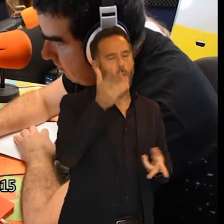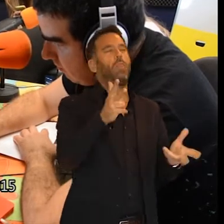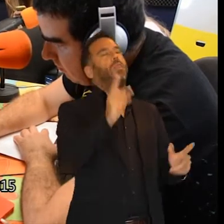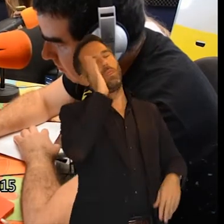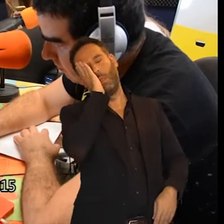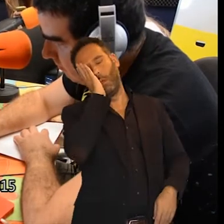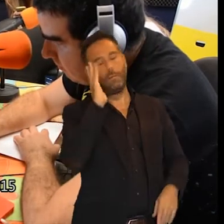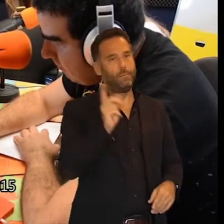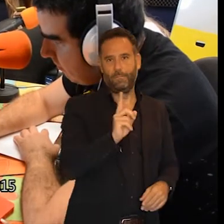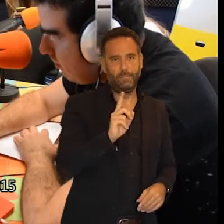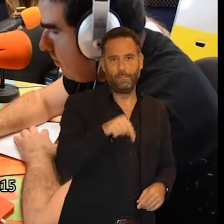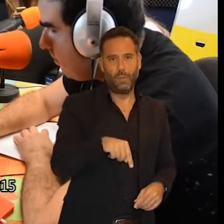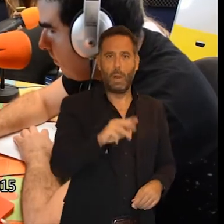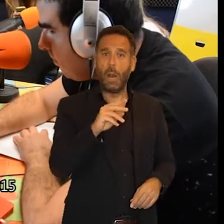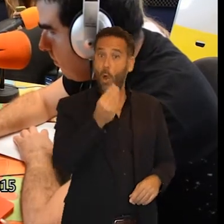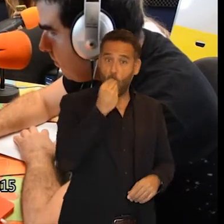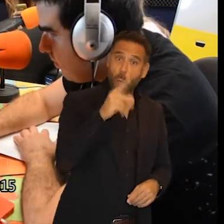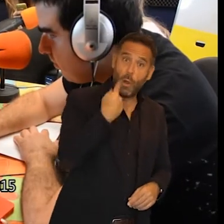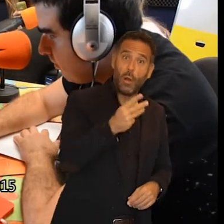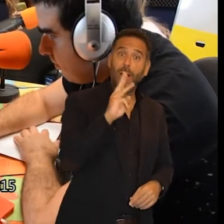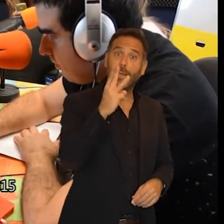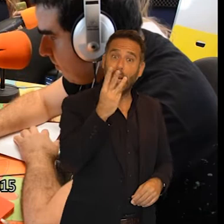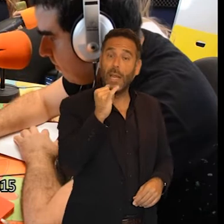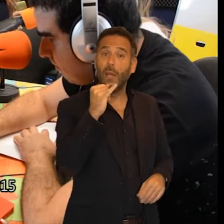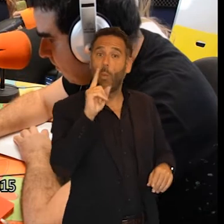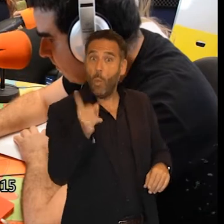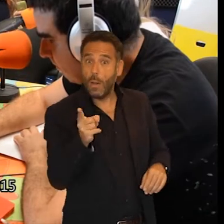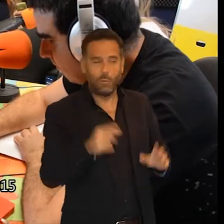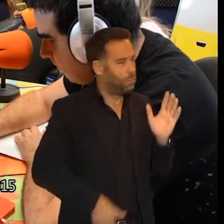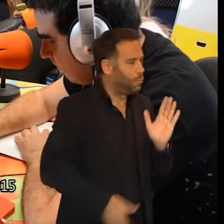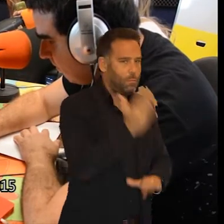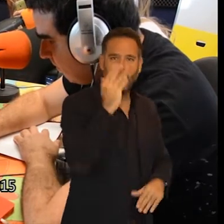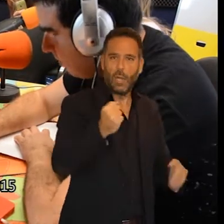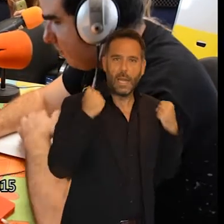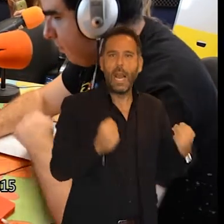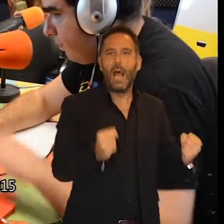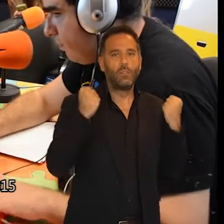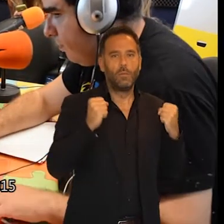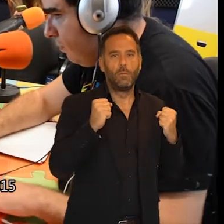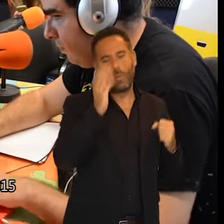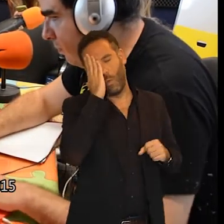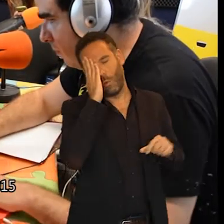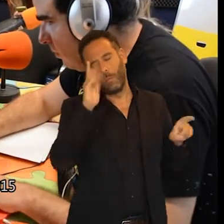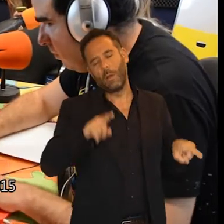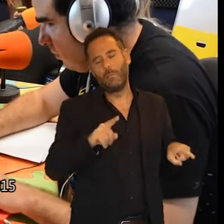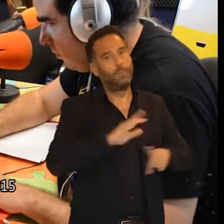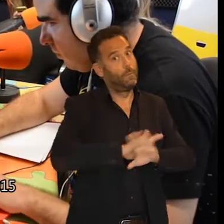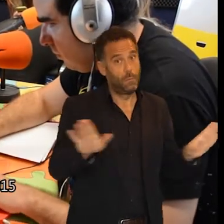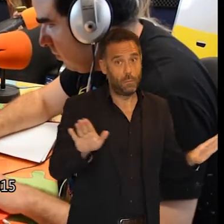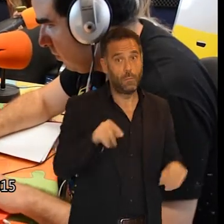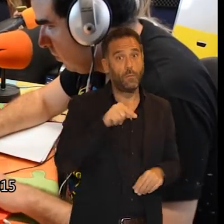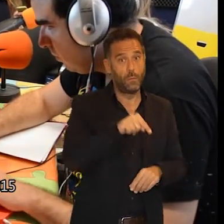no, ahora almuerzo y a las 3:15 ya estoy en el gimnasio. Estupendo, bueno, pues mira. Me he quitado de dormir la siesta. Bueno.